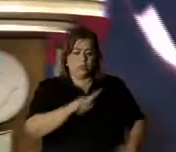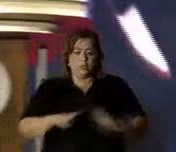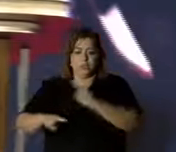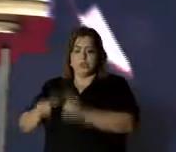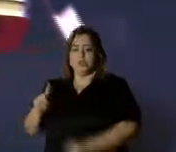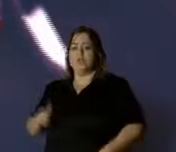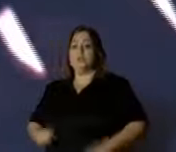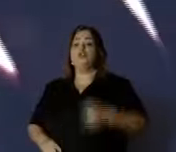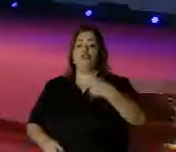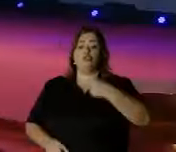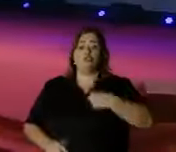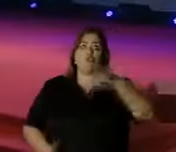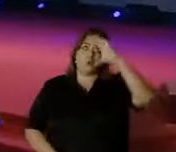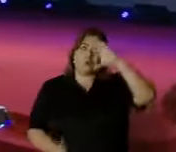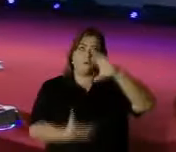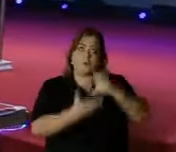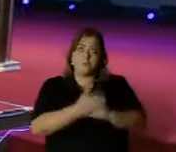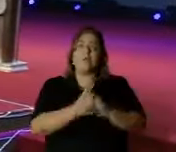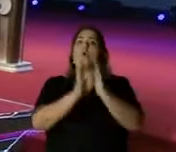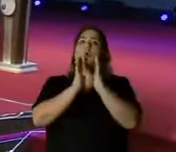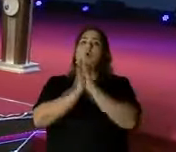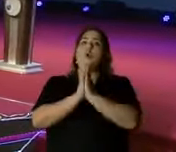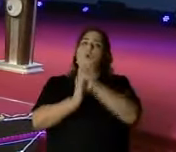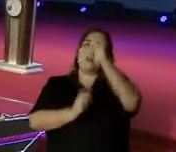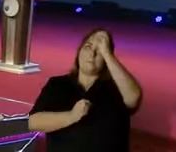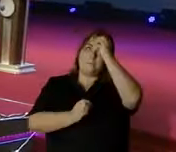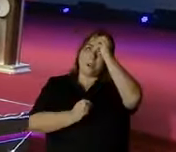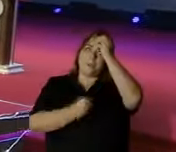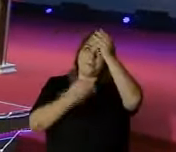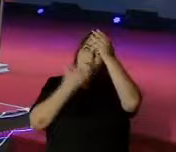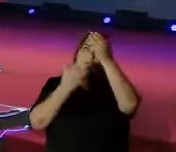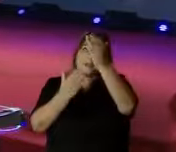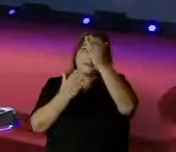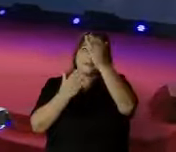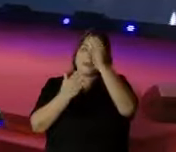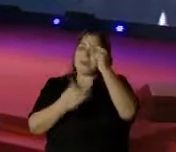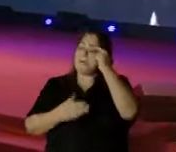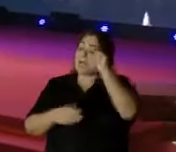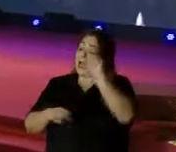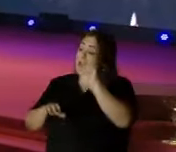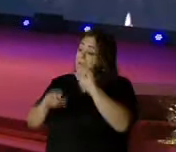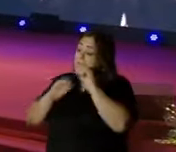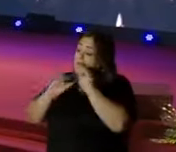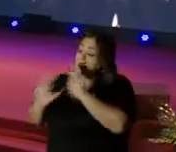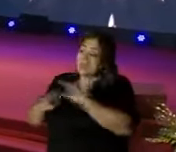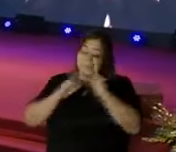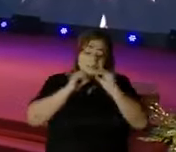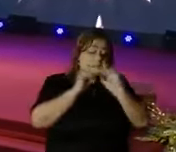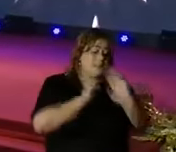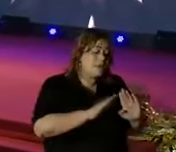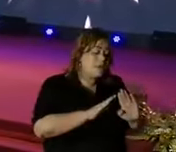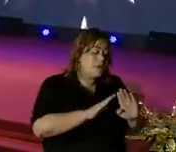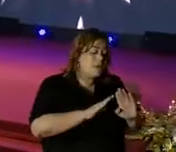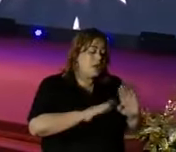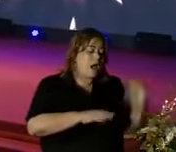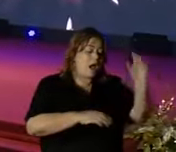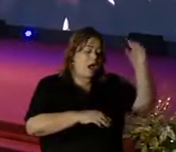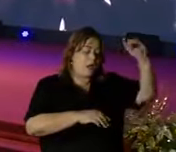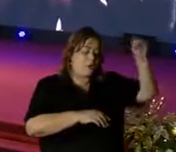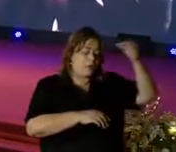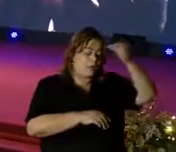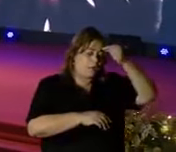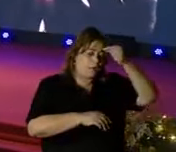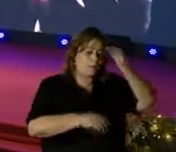sé en quién yo he creído. Yo oro al Padre y Él bendice a los gobiernos. Él le da dirección a los gobernantes, a los líderes. Pero